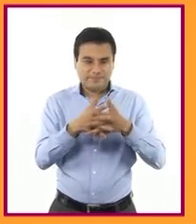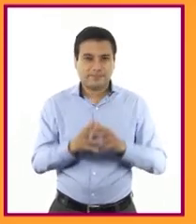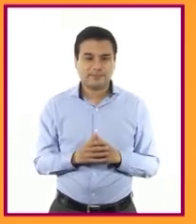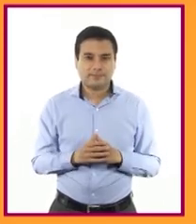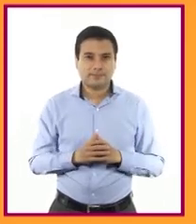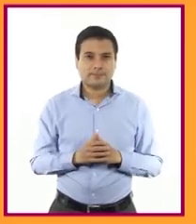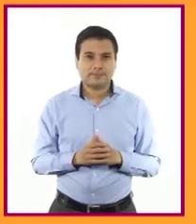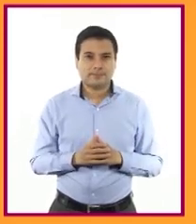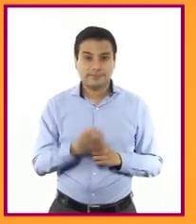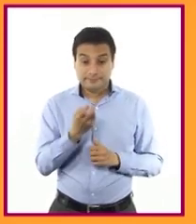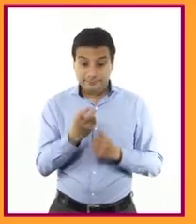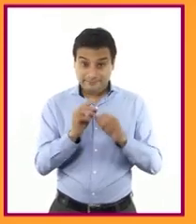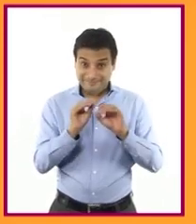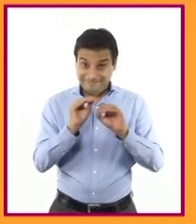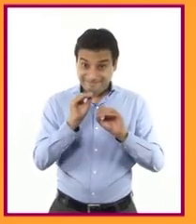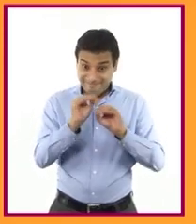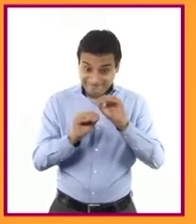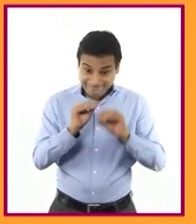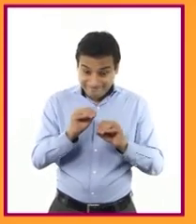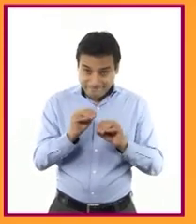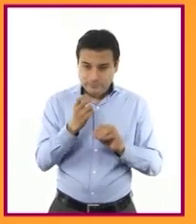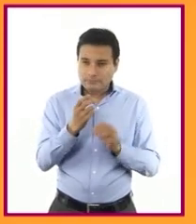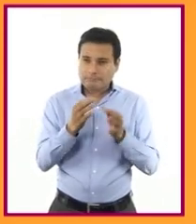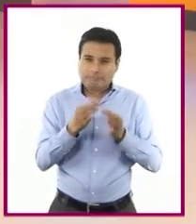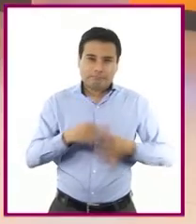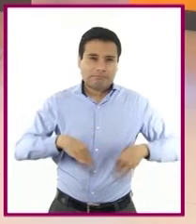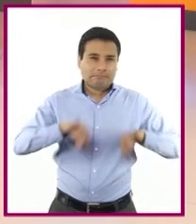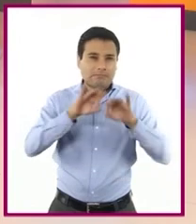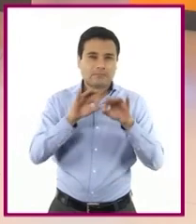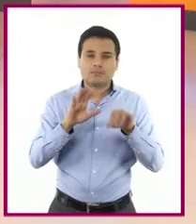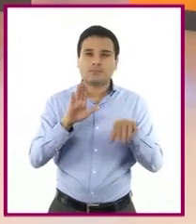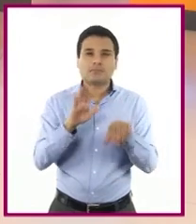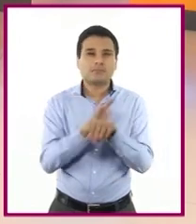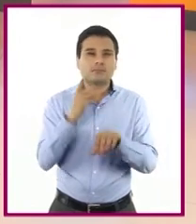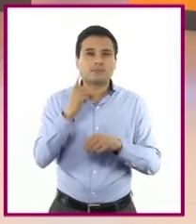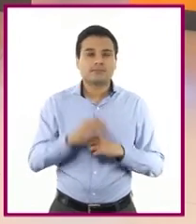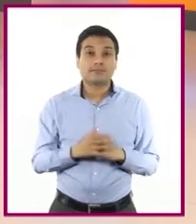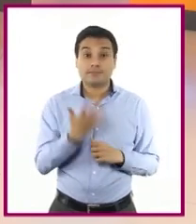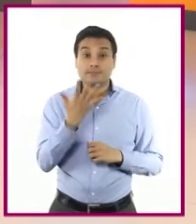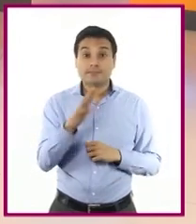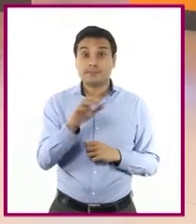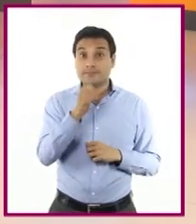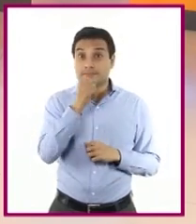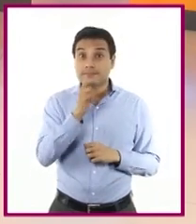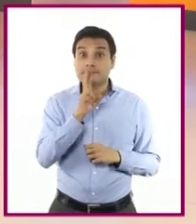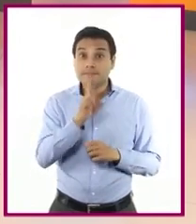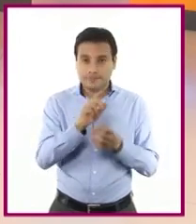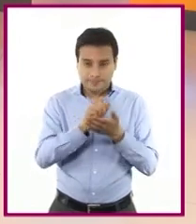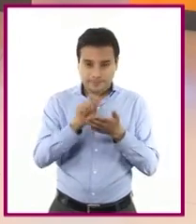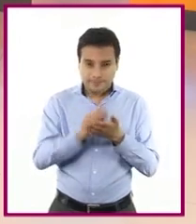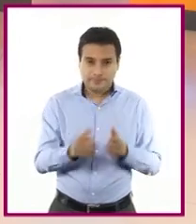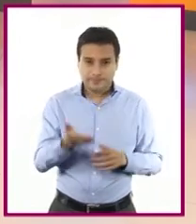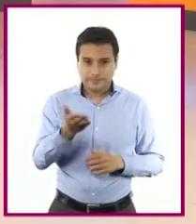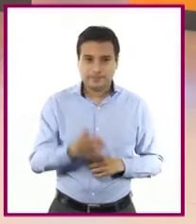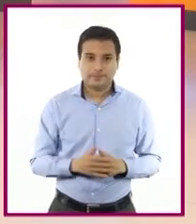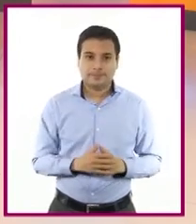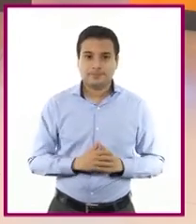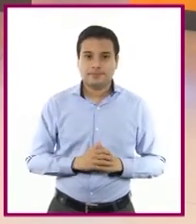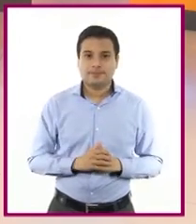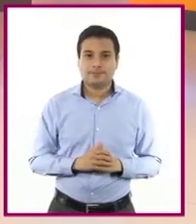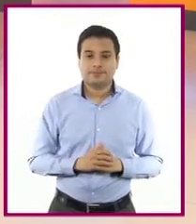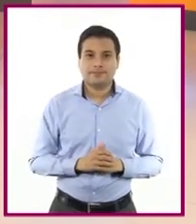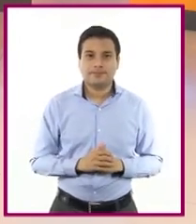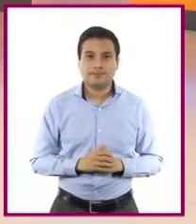del modelo de célula que se construyó? 10 segundos para escribir su respuesta